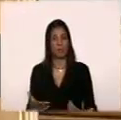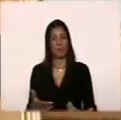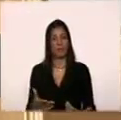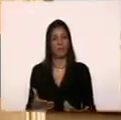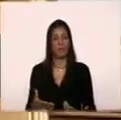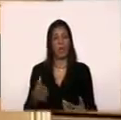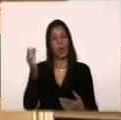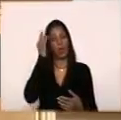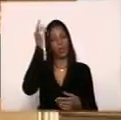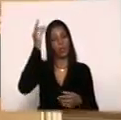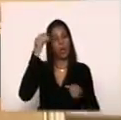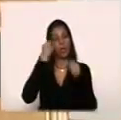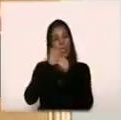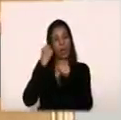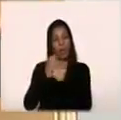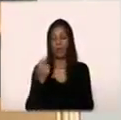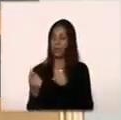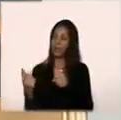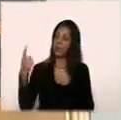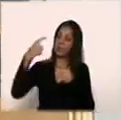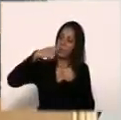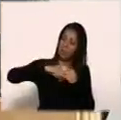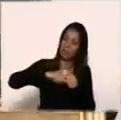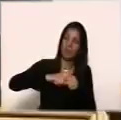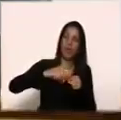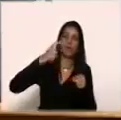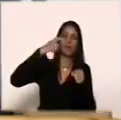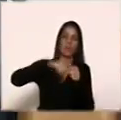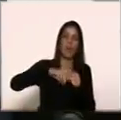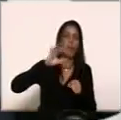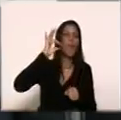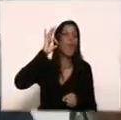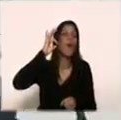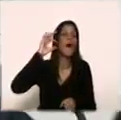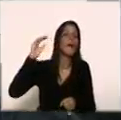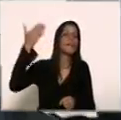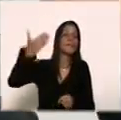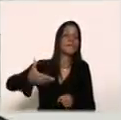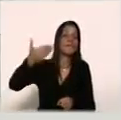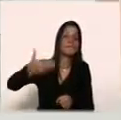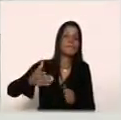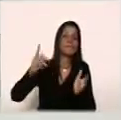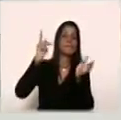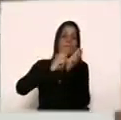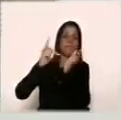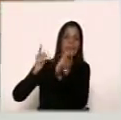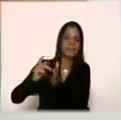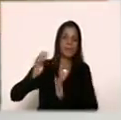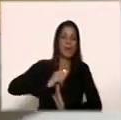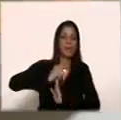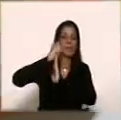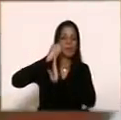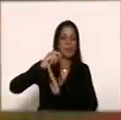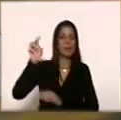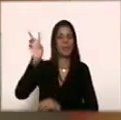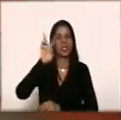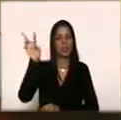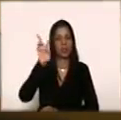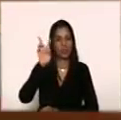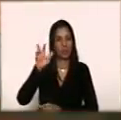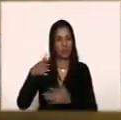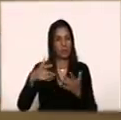CPT que no tenga en su seno como protagonista principal a las trabajadoras y las obreras de la República Bolivariana de